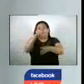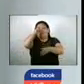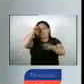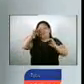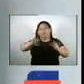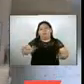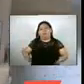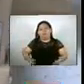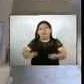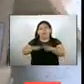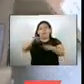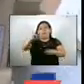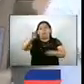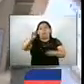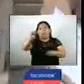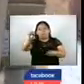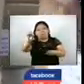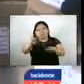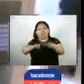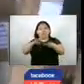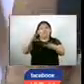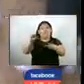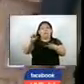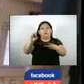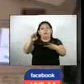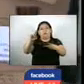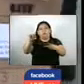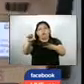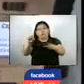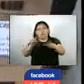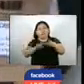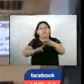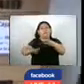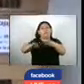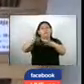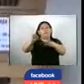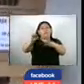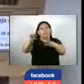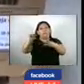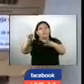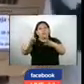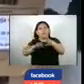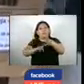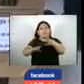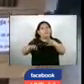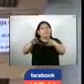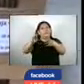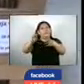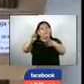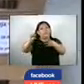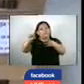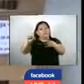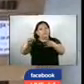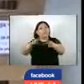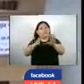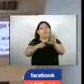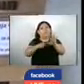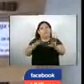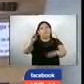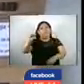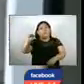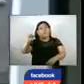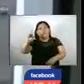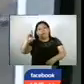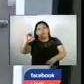son José Eduardo Mixco Rivas, Carlos Rafael Varías Flores, Juan Francisco Guerrero, Rosa de Avilés, María